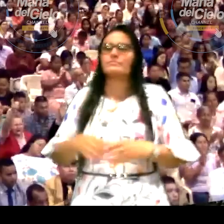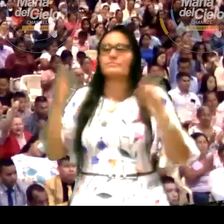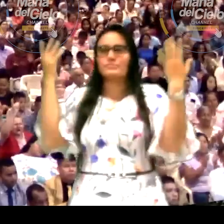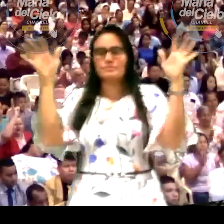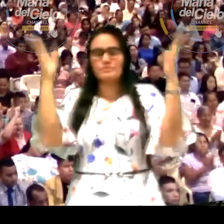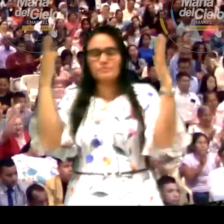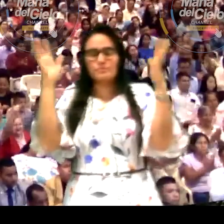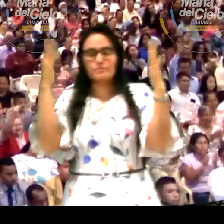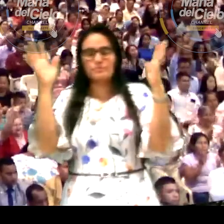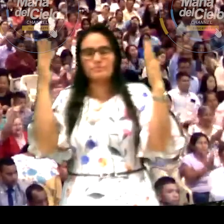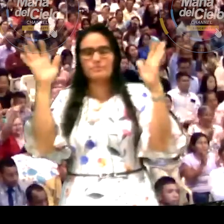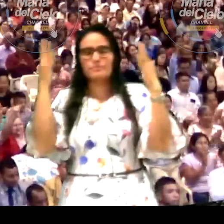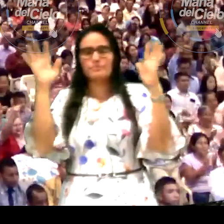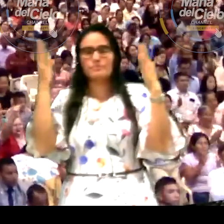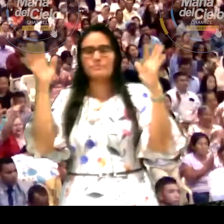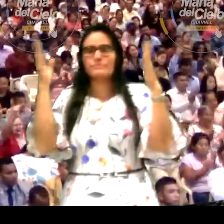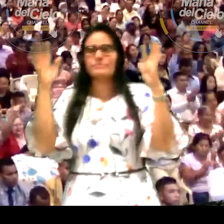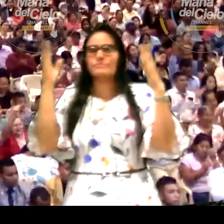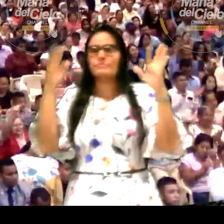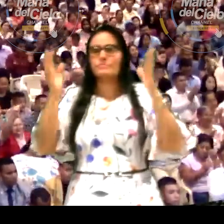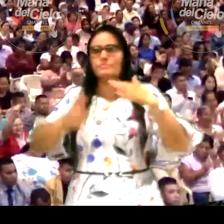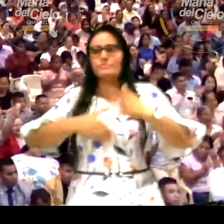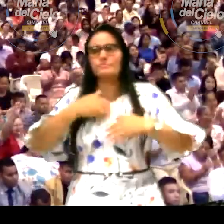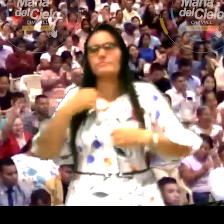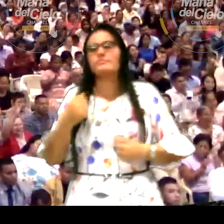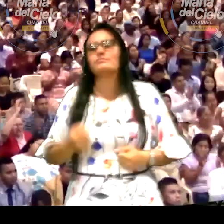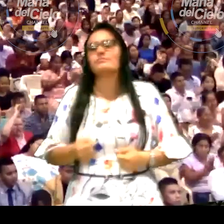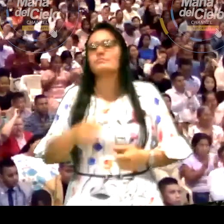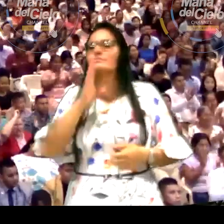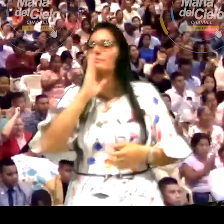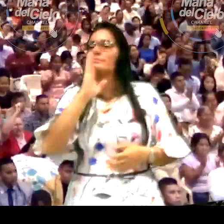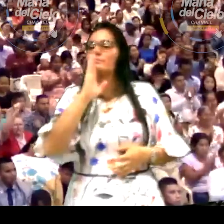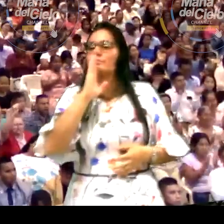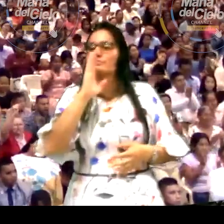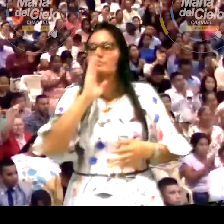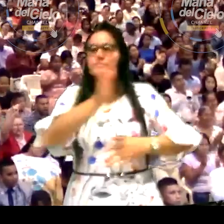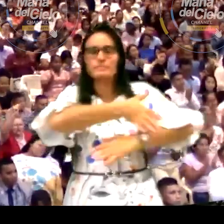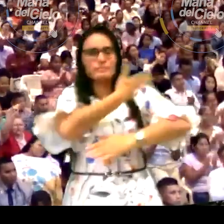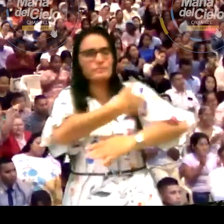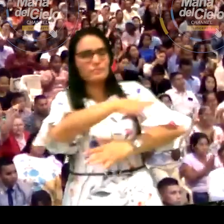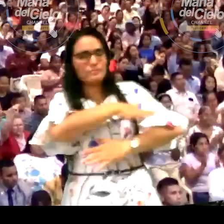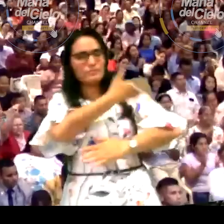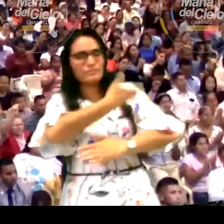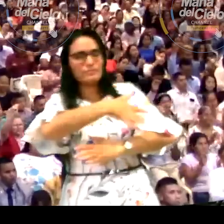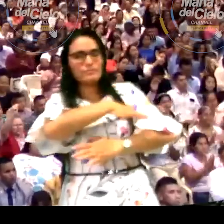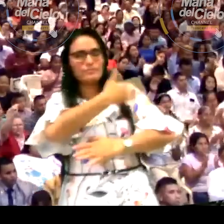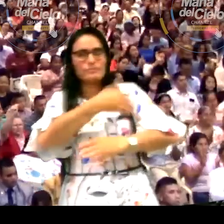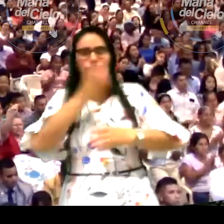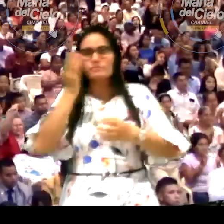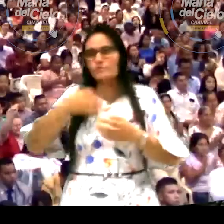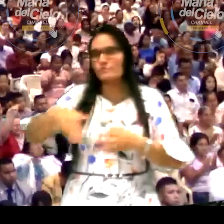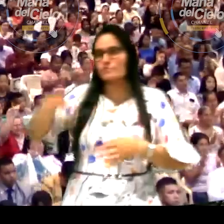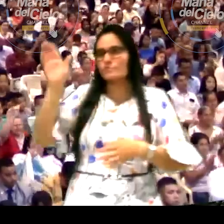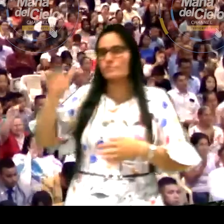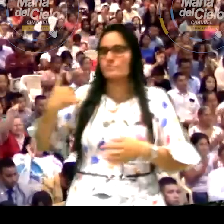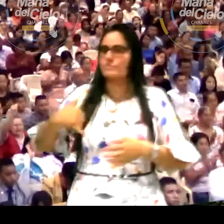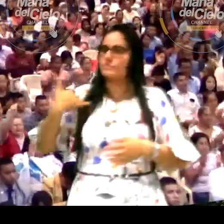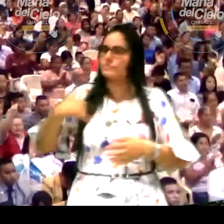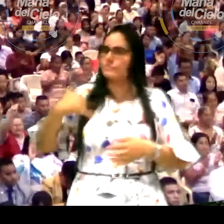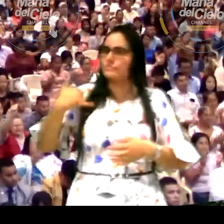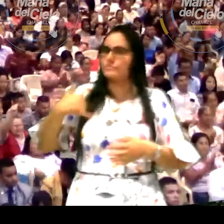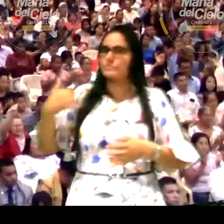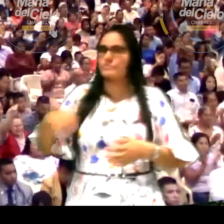No, no, no sé si alguien puede alabar al nombre del Señor Jesucristo, pero la jovencita llamada María quedó en